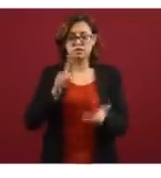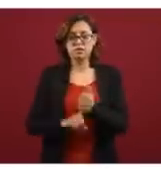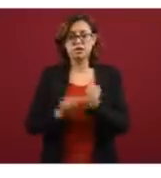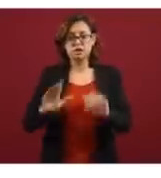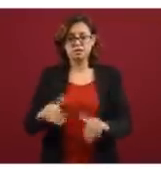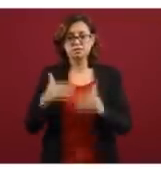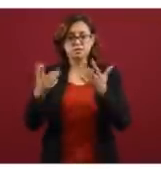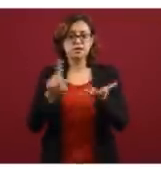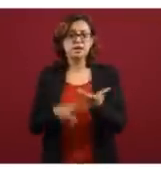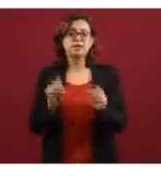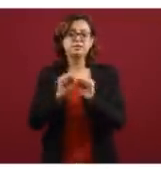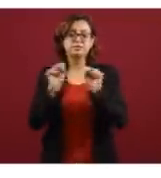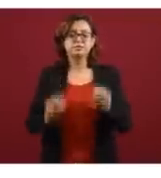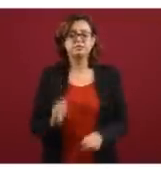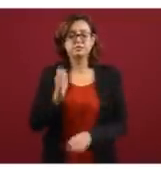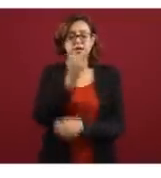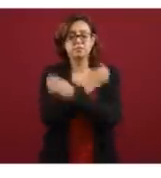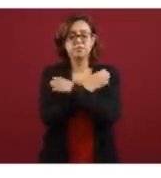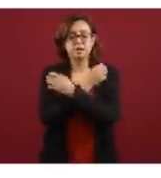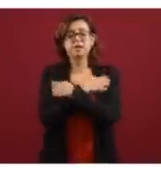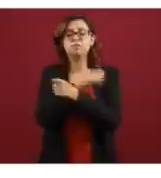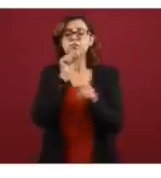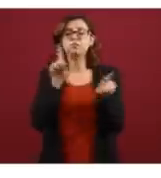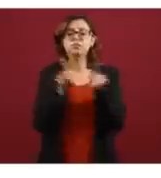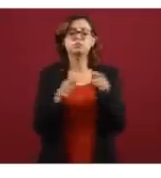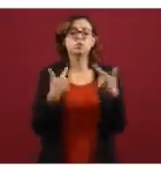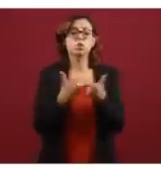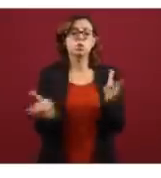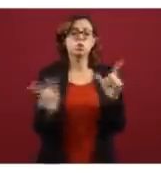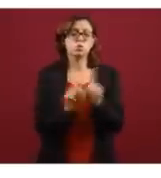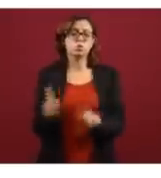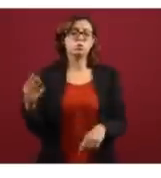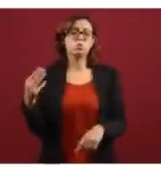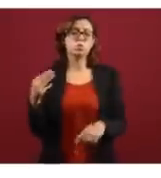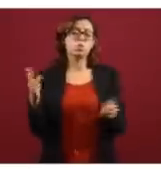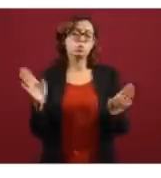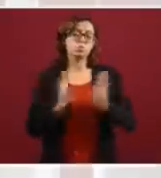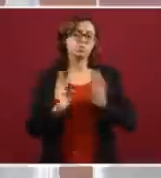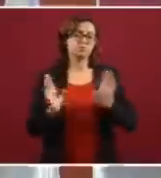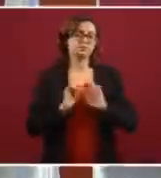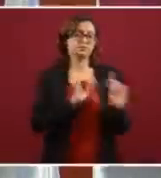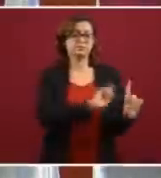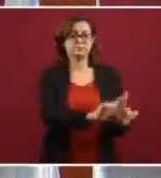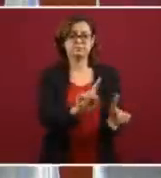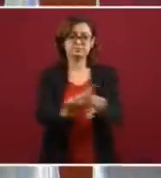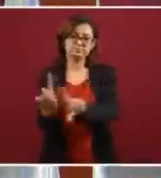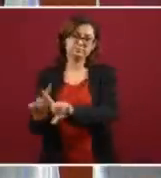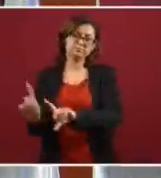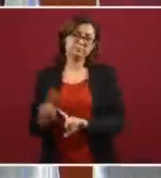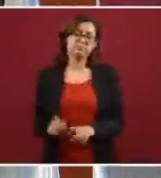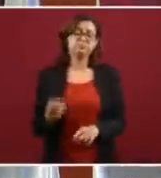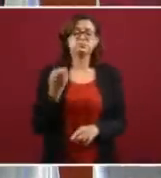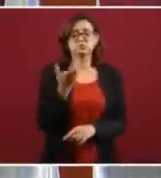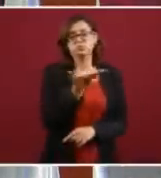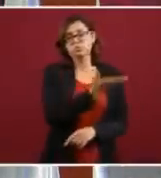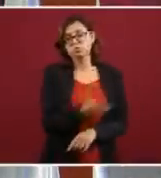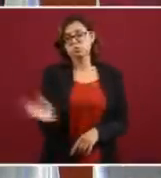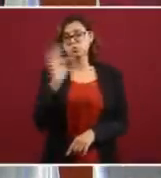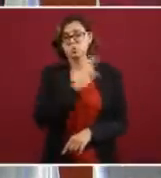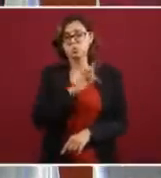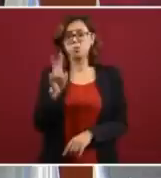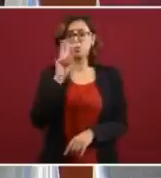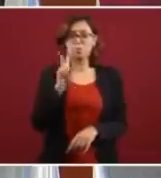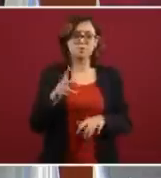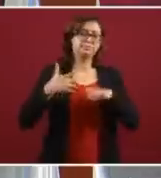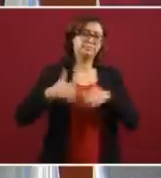Educativo y agrupamientos militares de diferentes índoles. Esto es lo que ustedes lo pudieron constatar durante